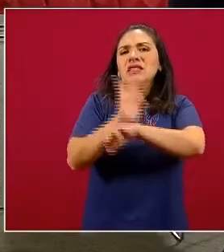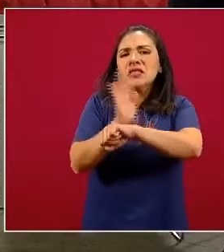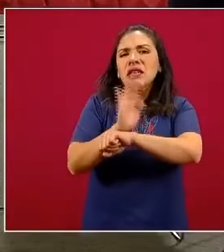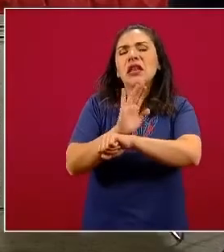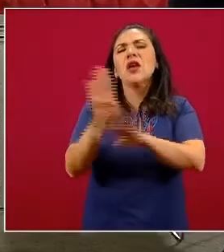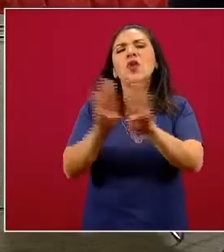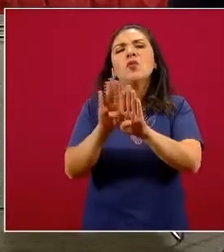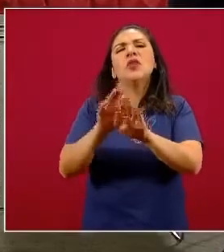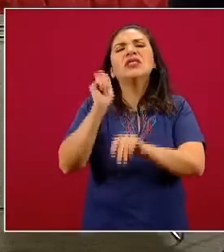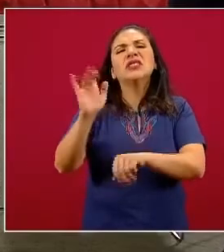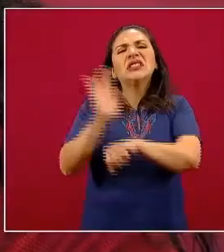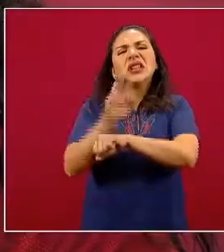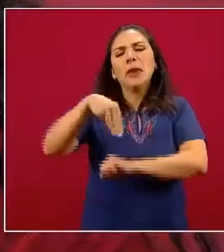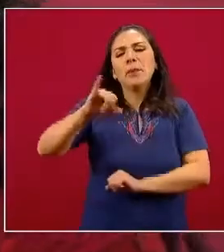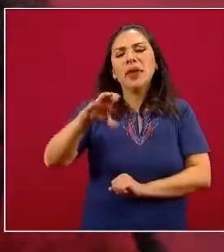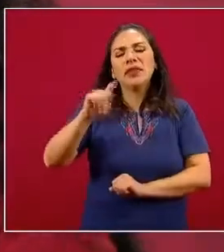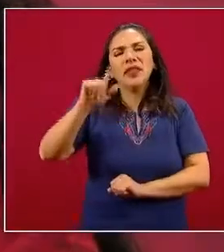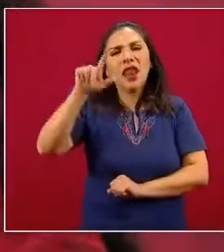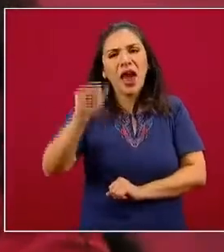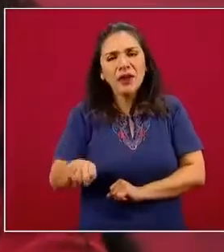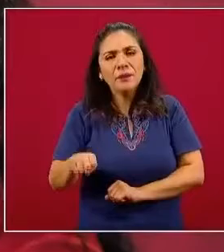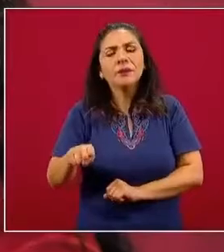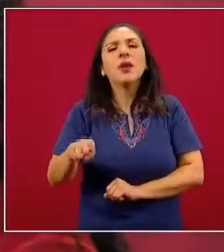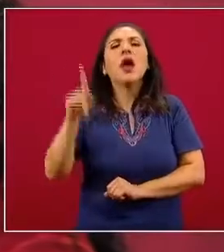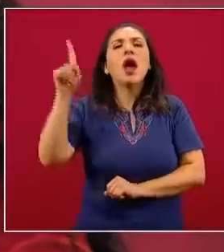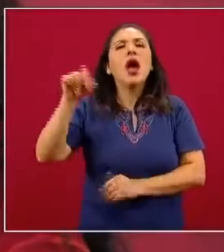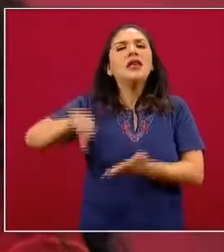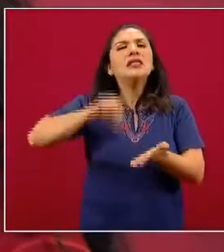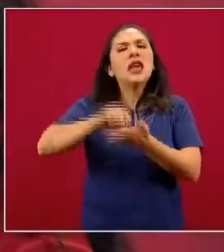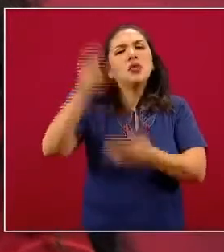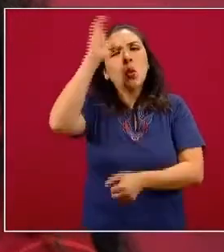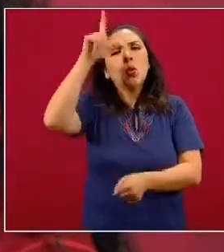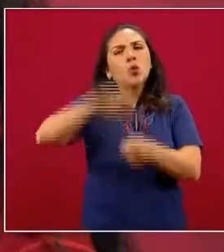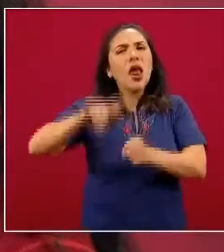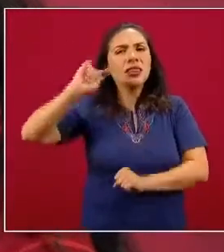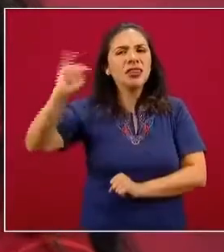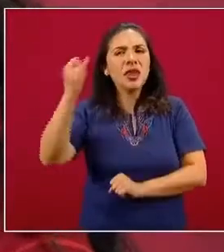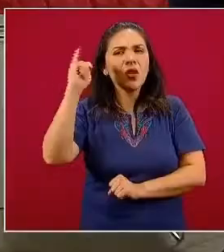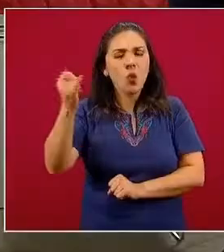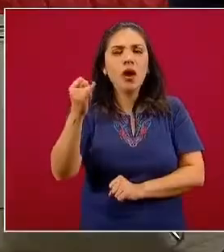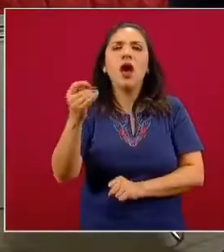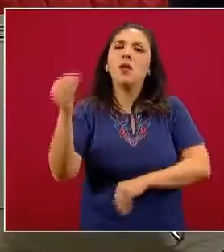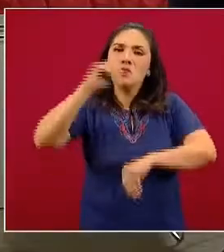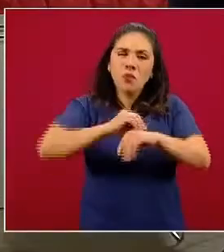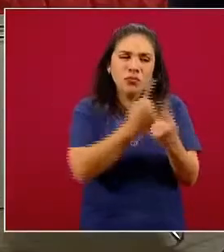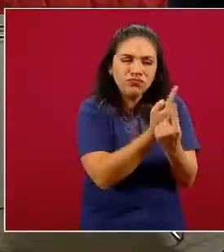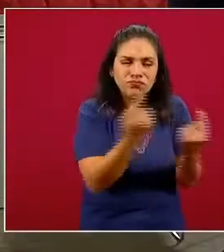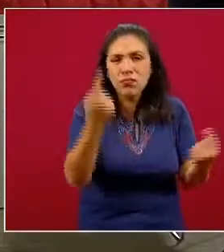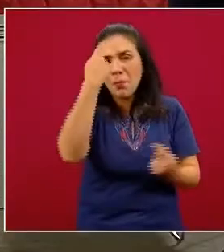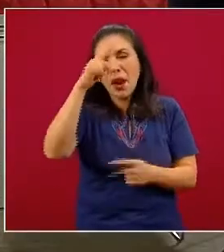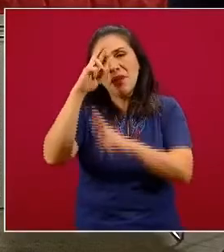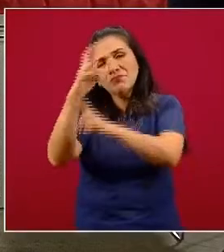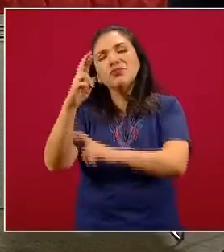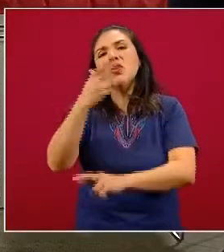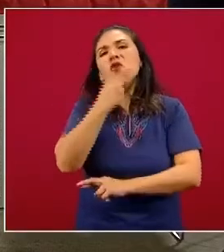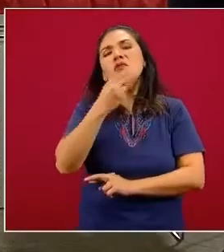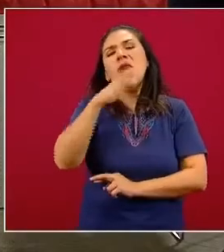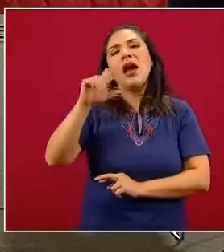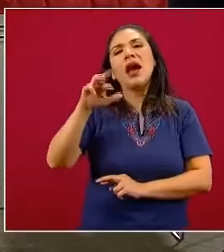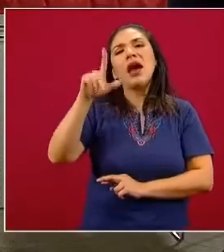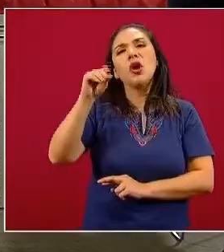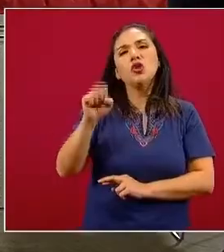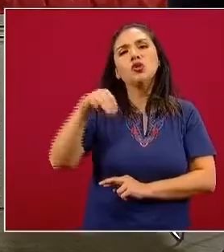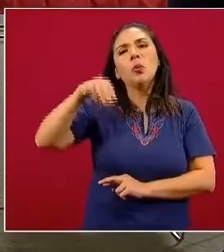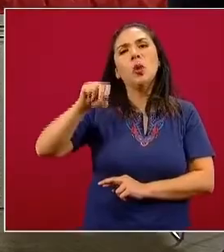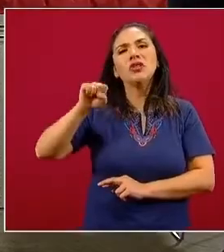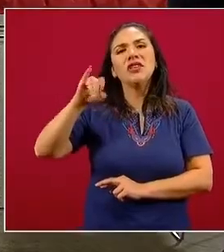Cine Mictlán. Por ejemplo, el Centro Cultural Tijuana dedica su ofrenda a Carlos Monsiváis a 10 años de su